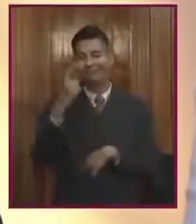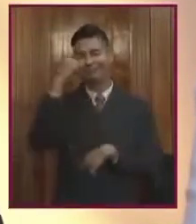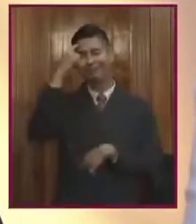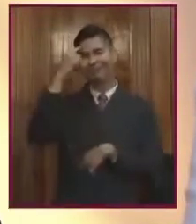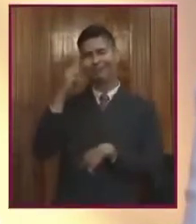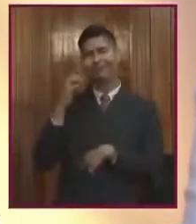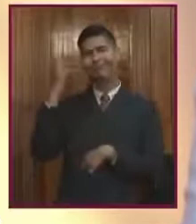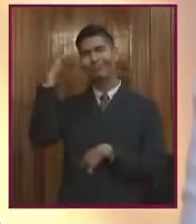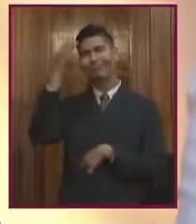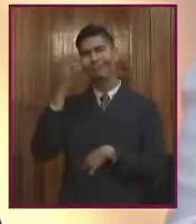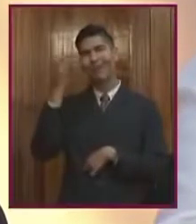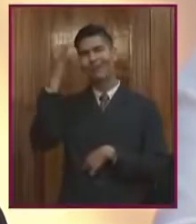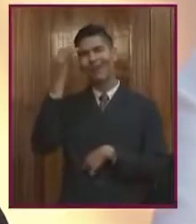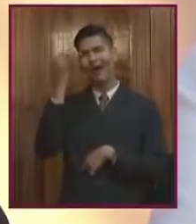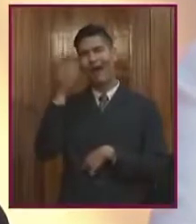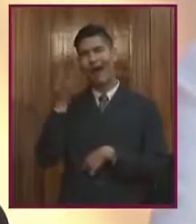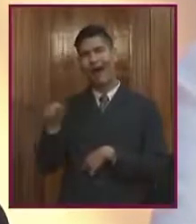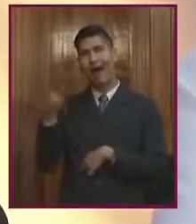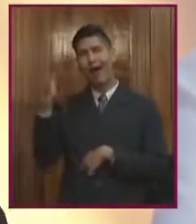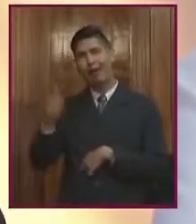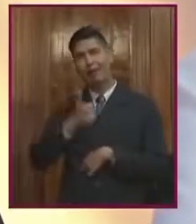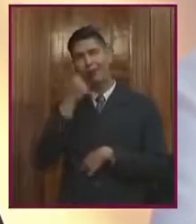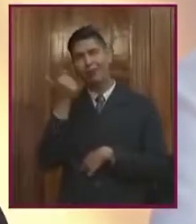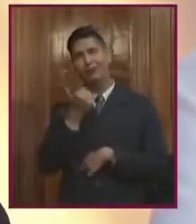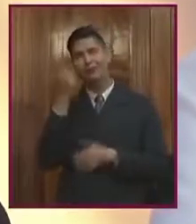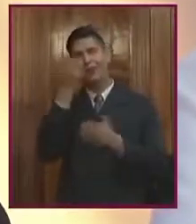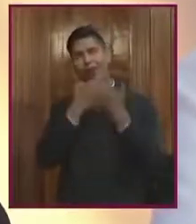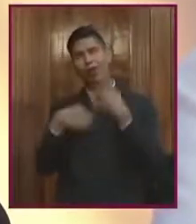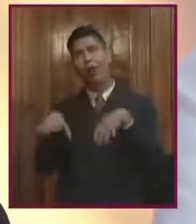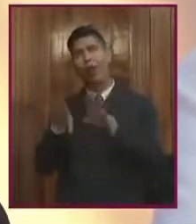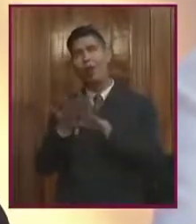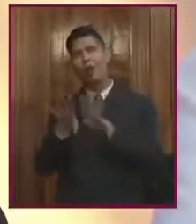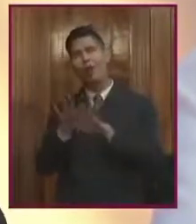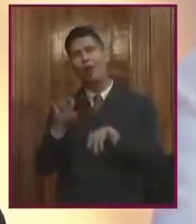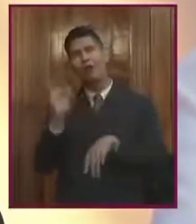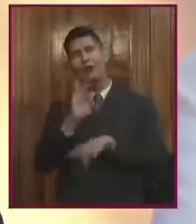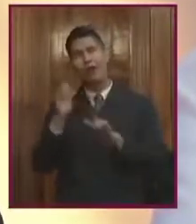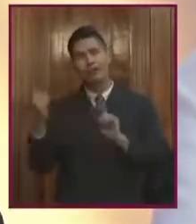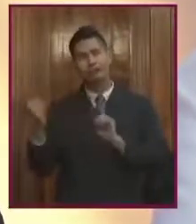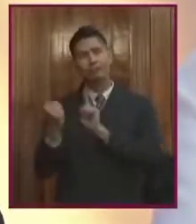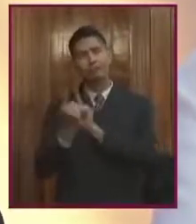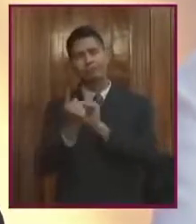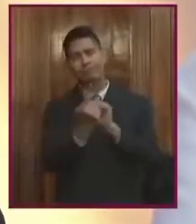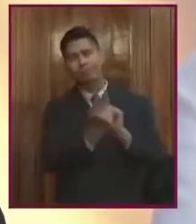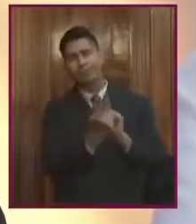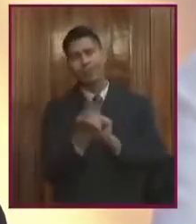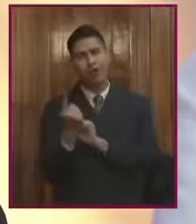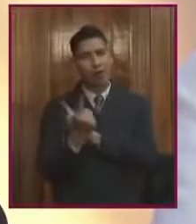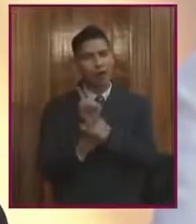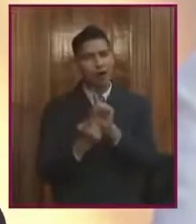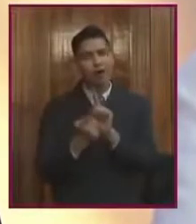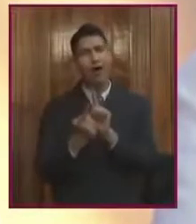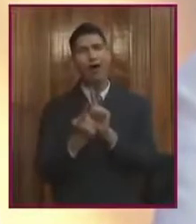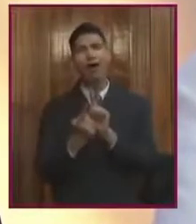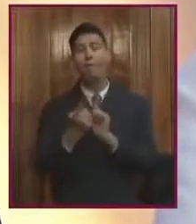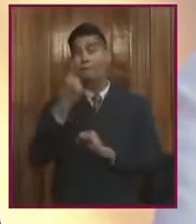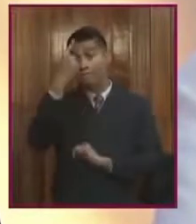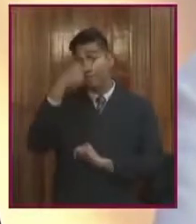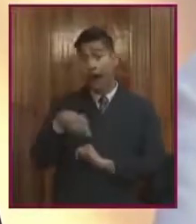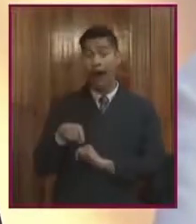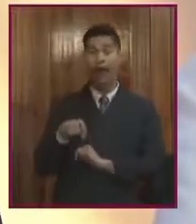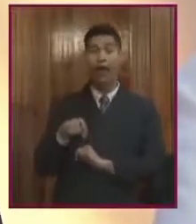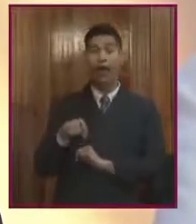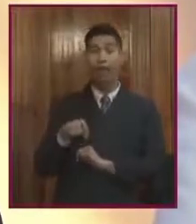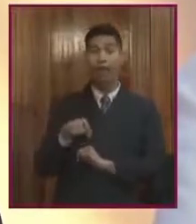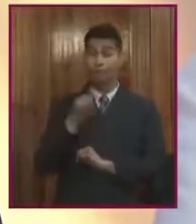participación de un análisis de pares, un análisis de compañeros estudiantes, con la inducción que pueda